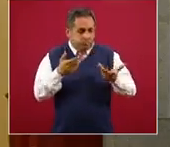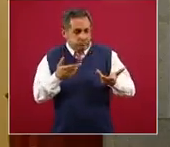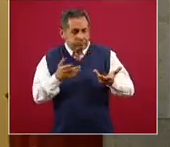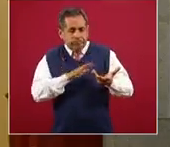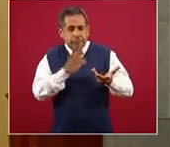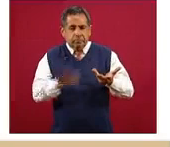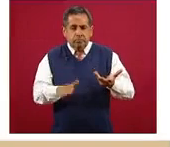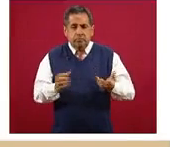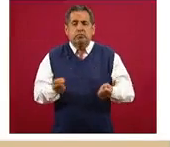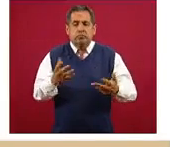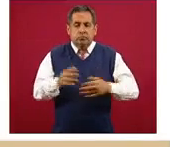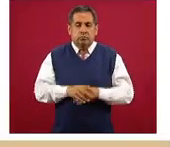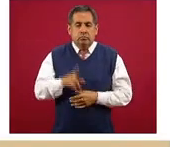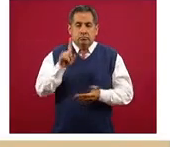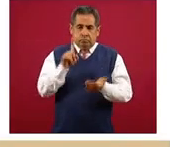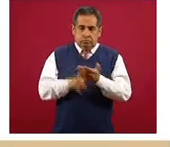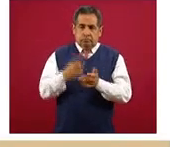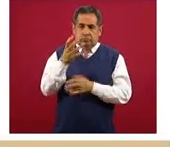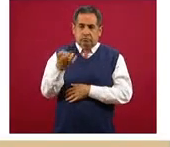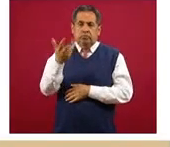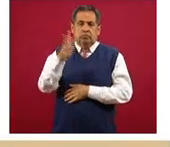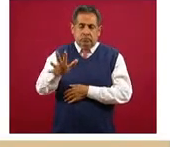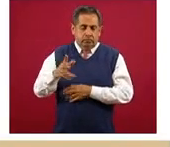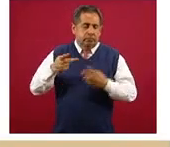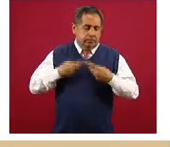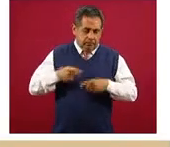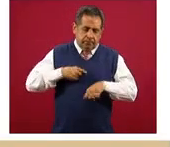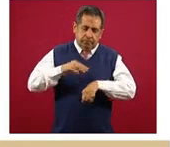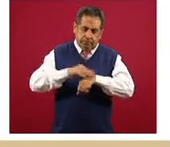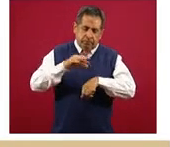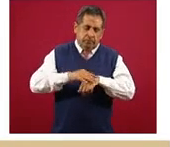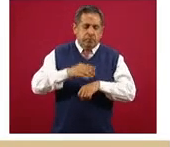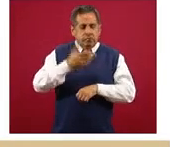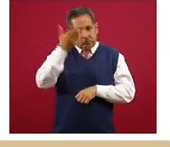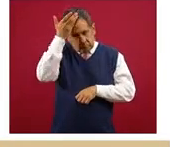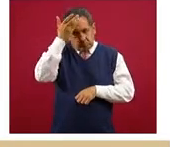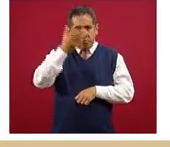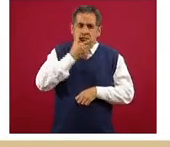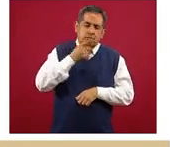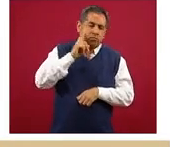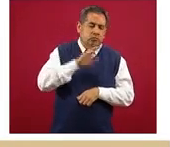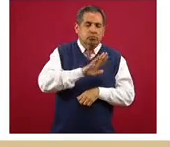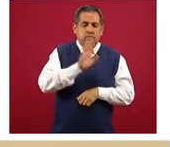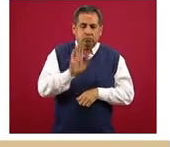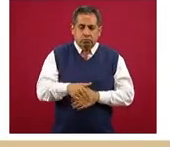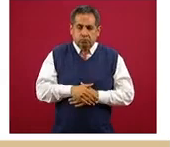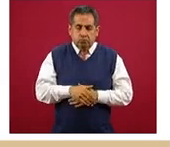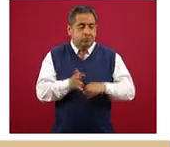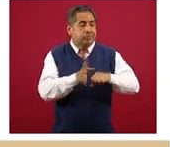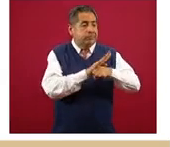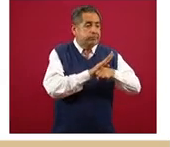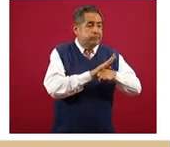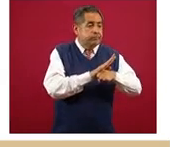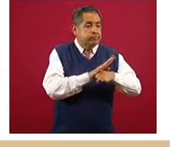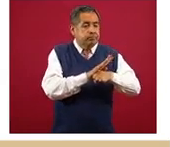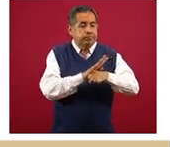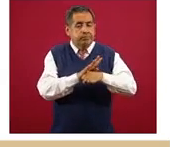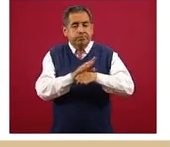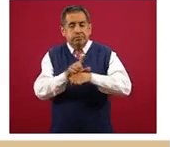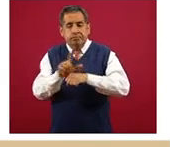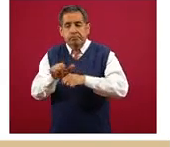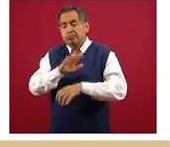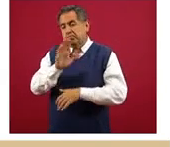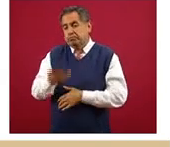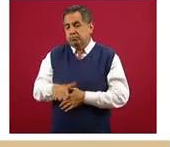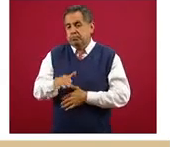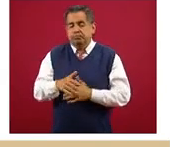Son 1.410 profesionales de la salud que perdieron la vida y dieron positivo a la prueba SARS-CoV-2 y